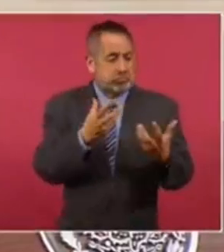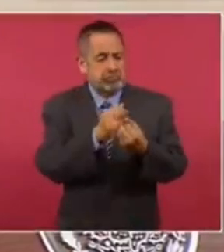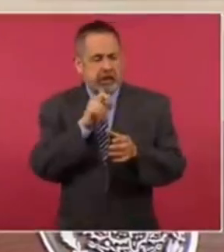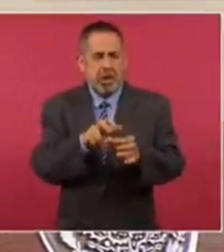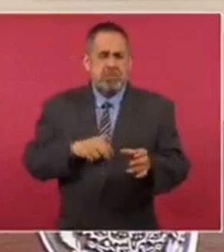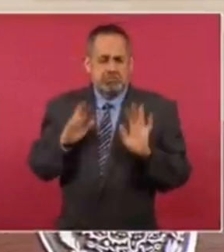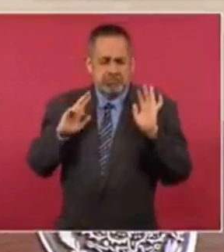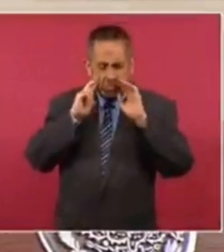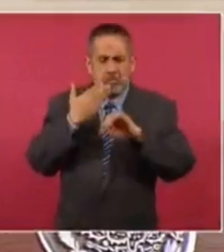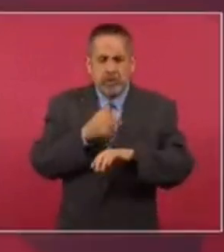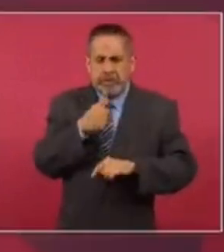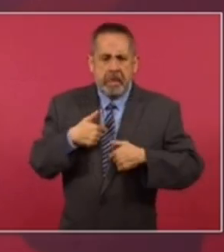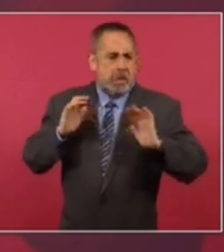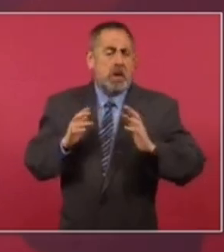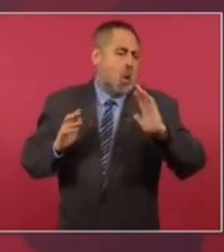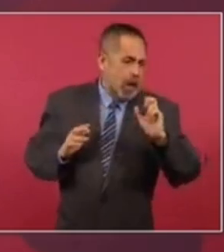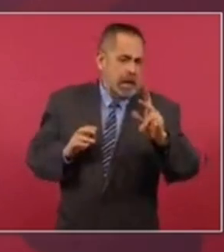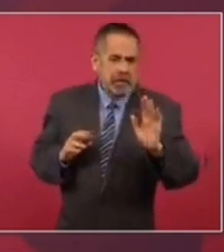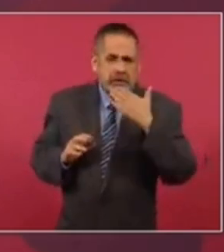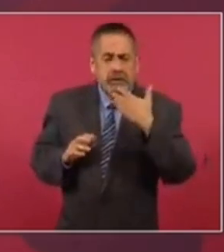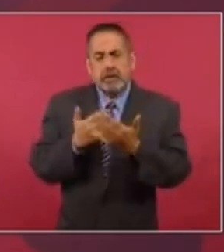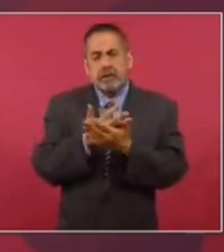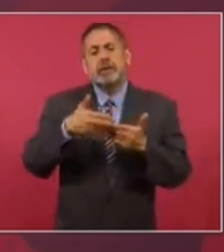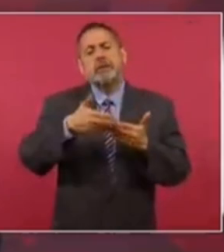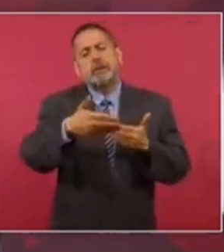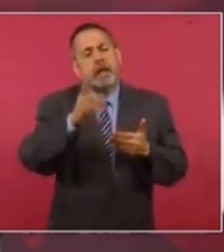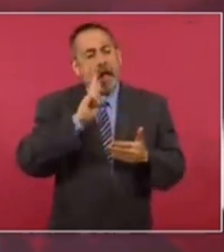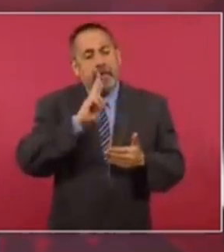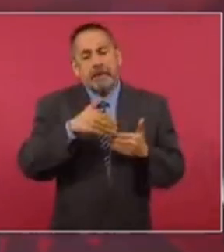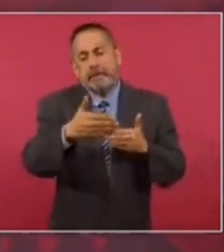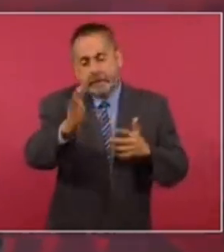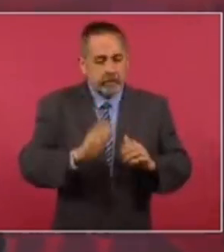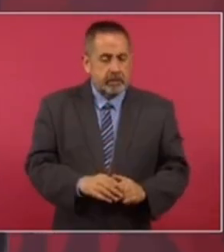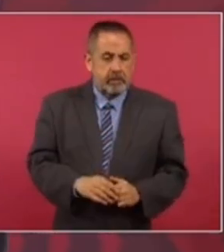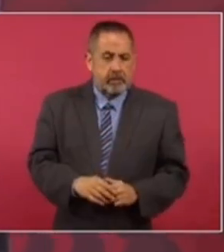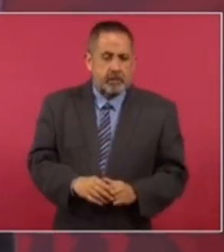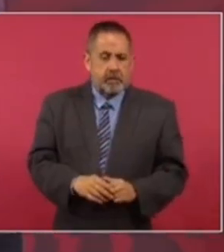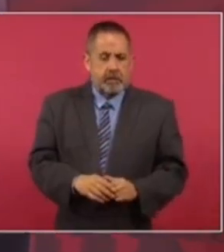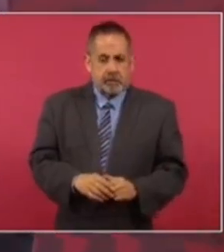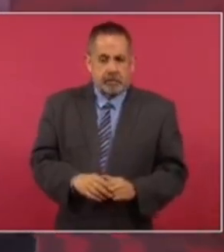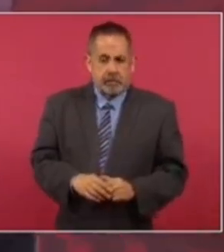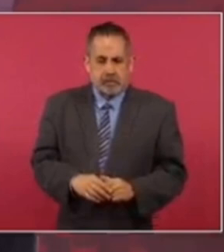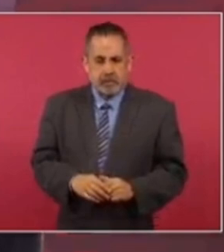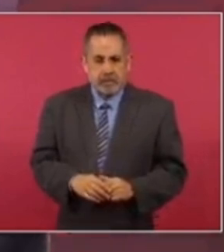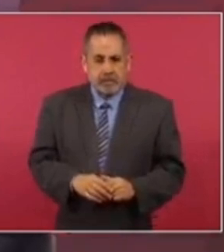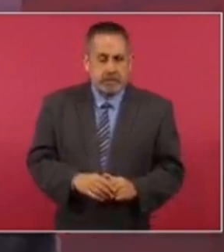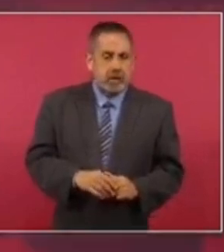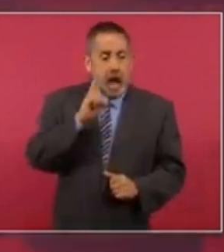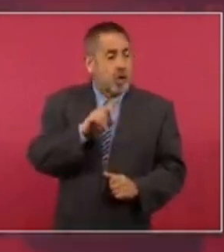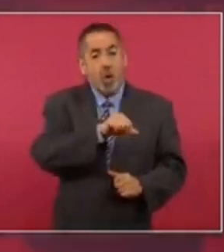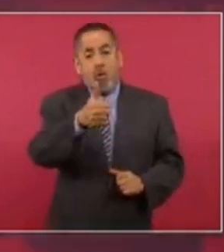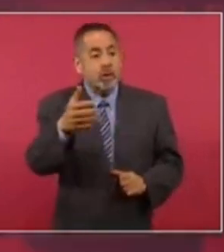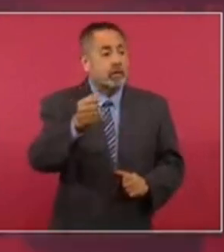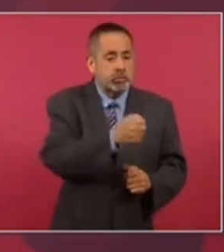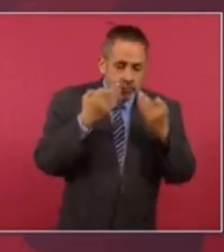esa responsabilidad. Y lo que hay que esperar es a ver si van a haber otros